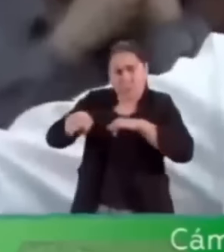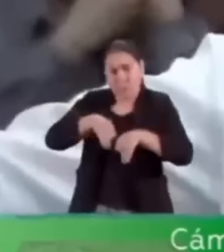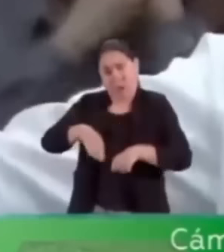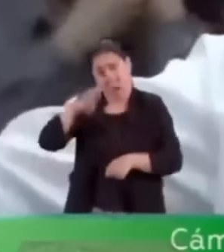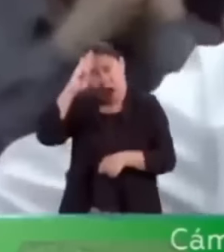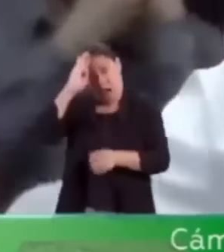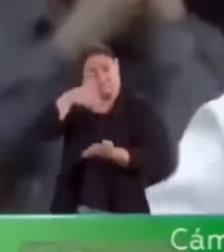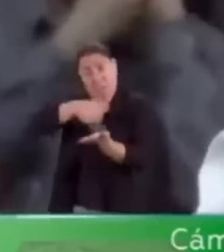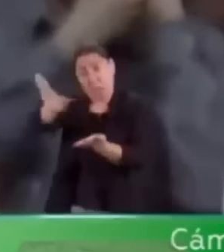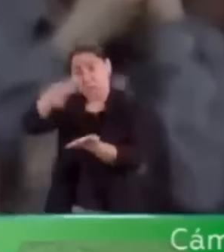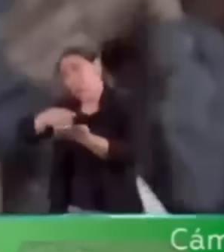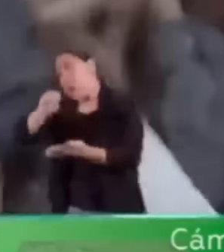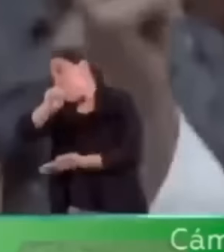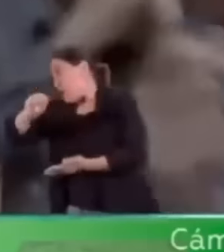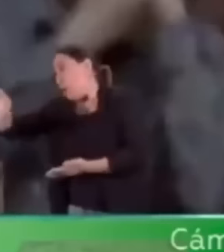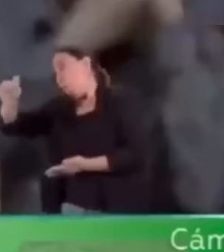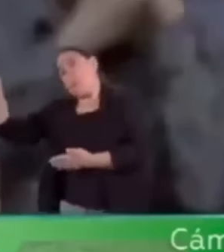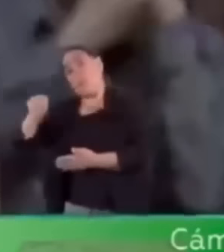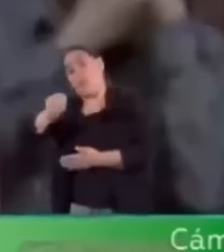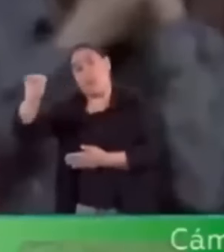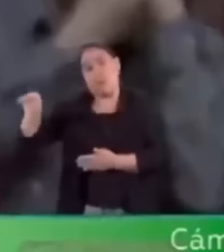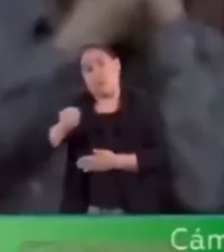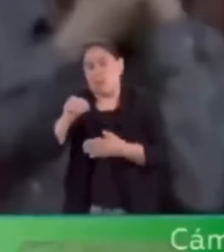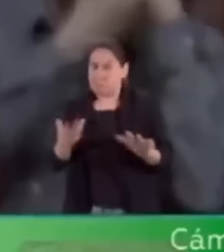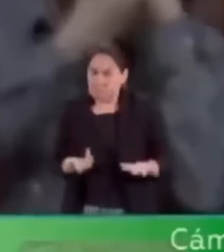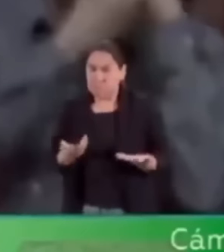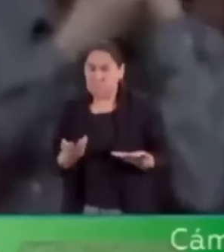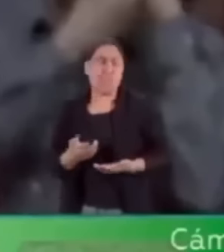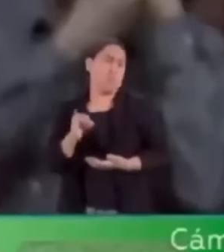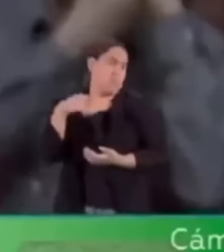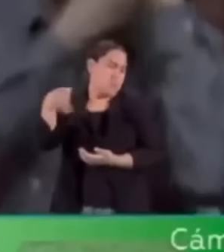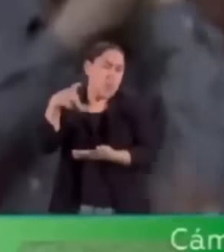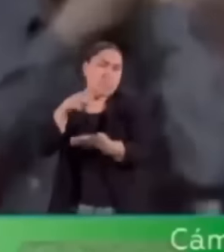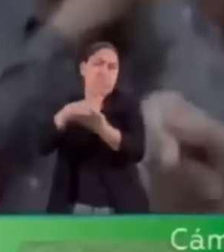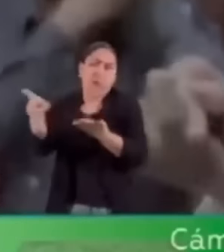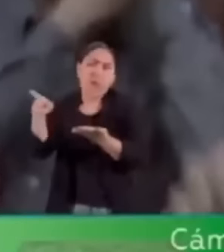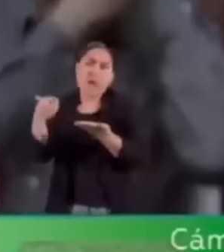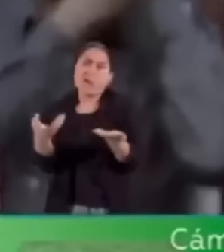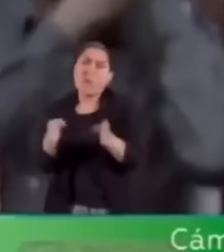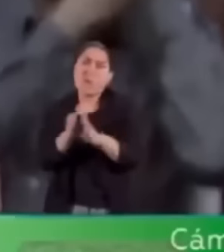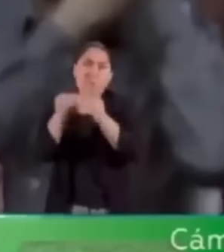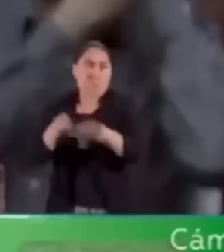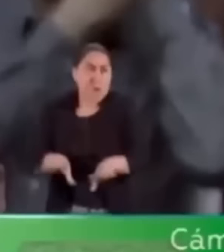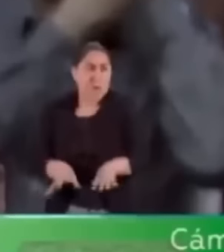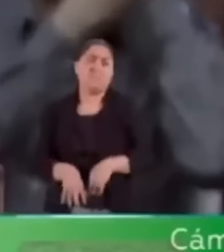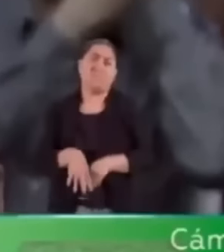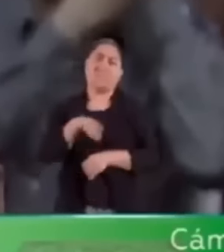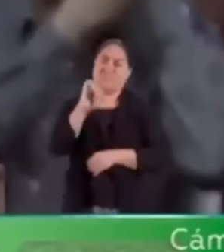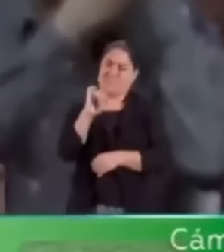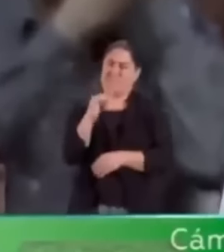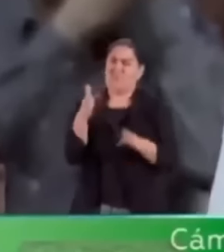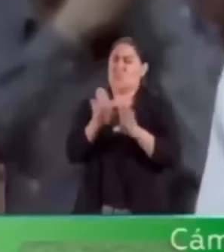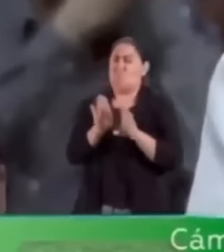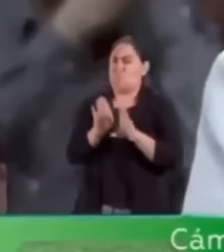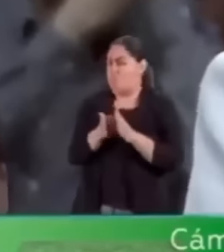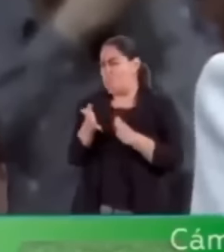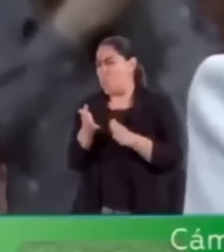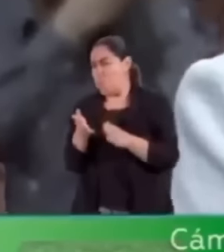y los van a sustituir. Claro que les tocan sus derechos adquiridos, claro que les aplican el principio